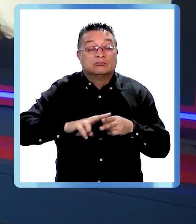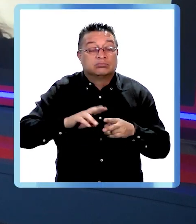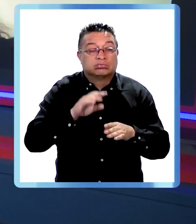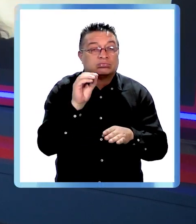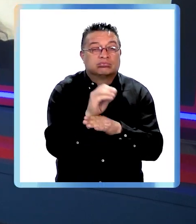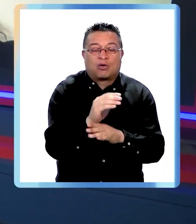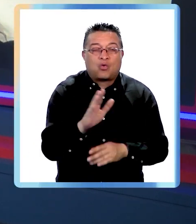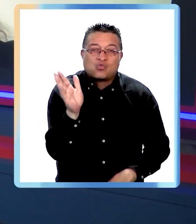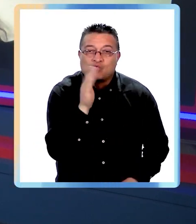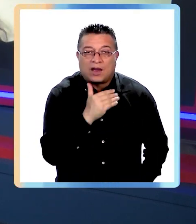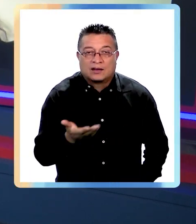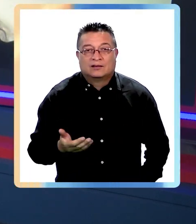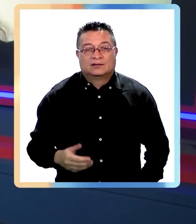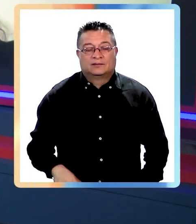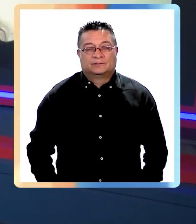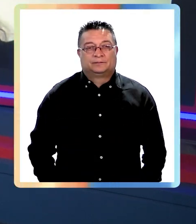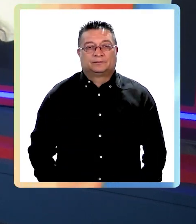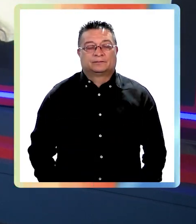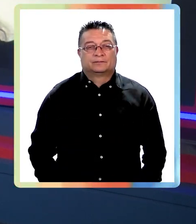proceso reparatorio.